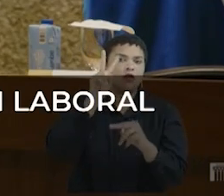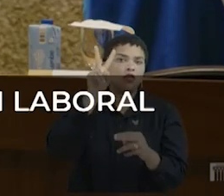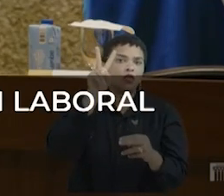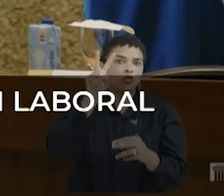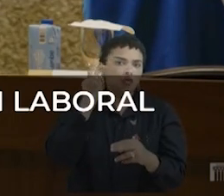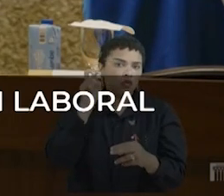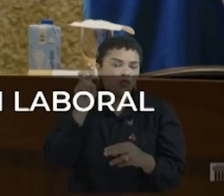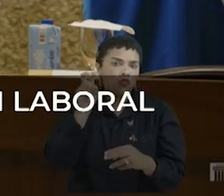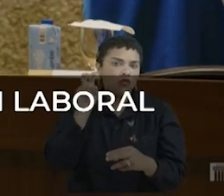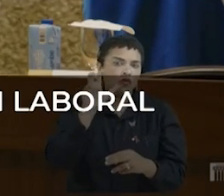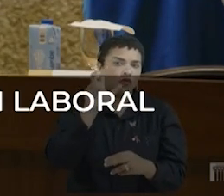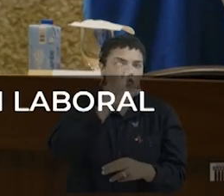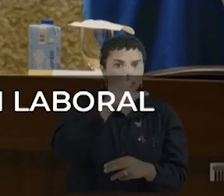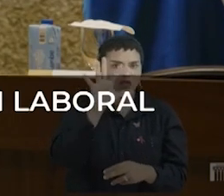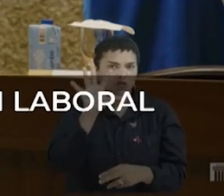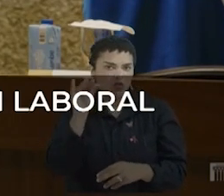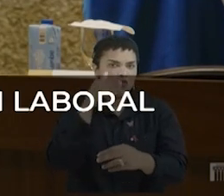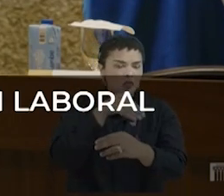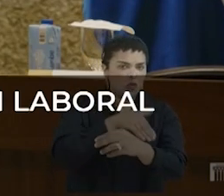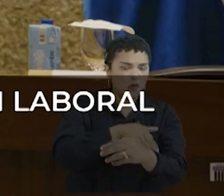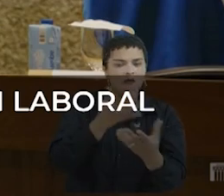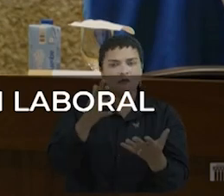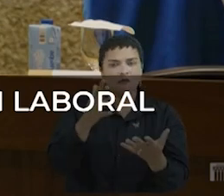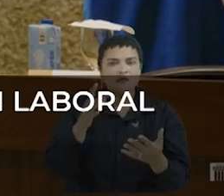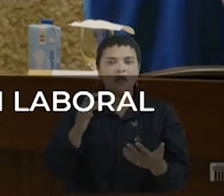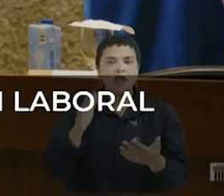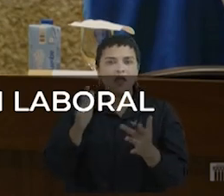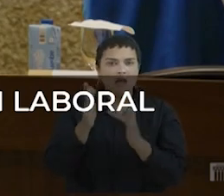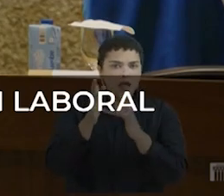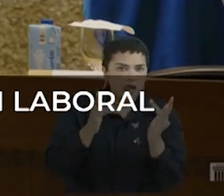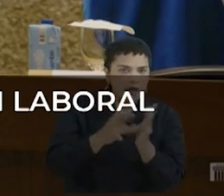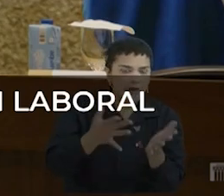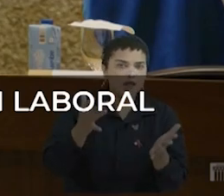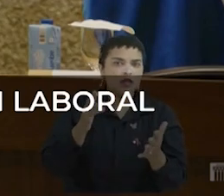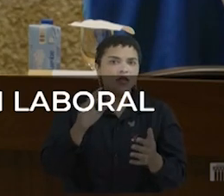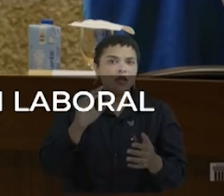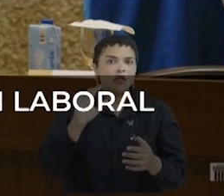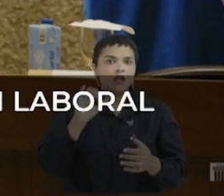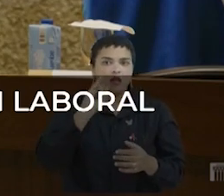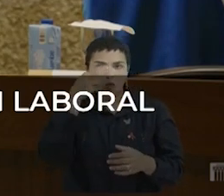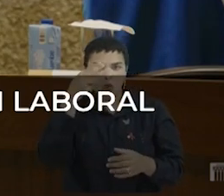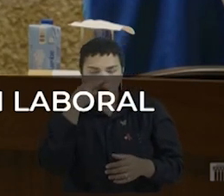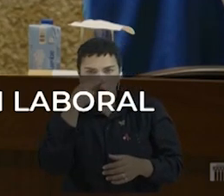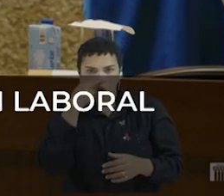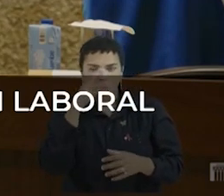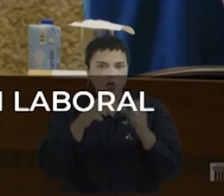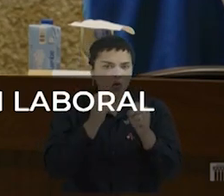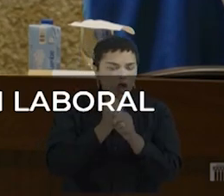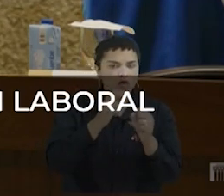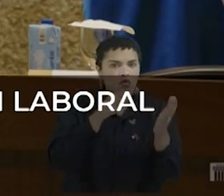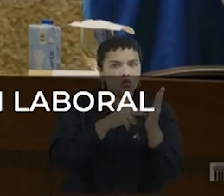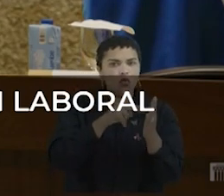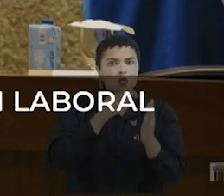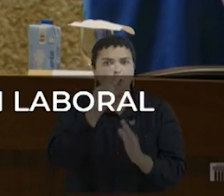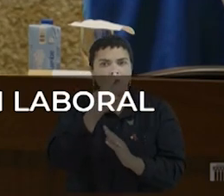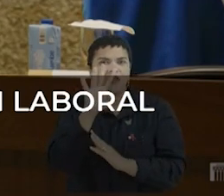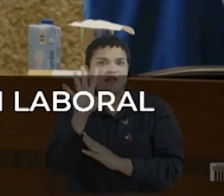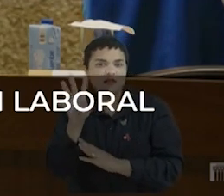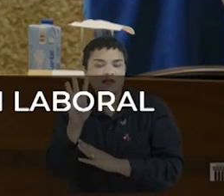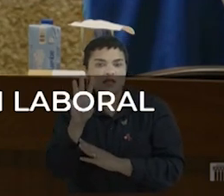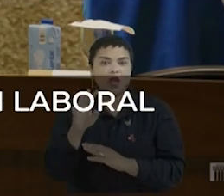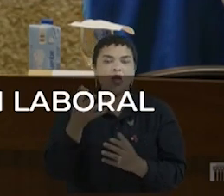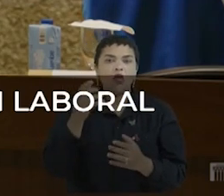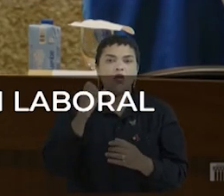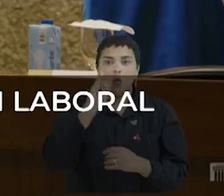239.000 en abril-junio en términos de empleo, en 2024, en julio-septiembre se